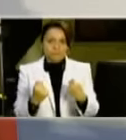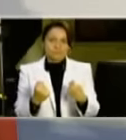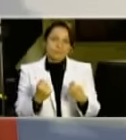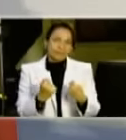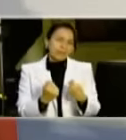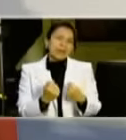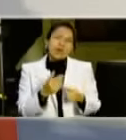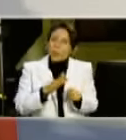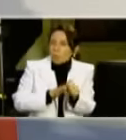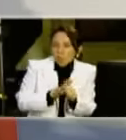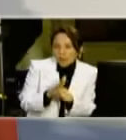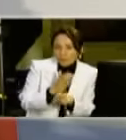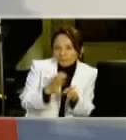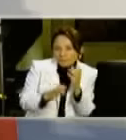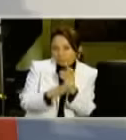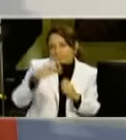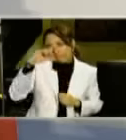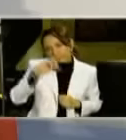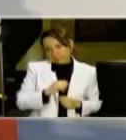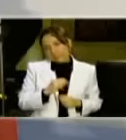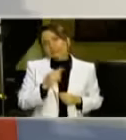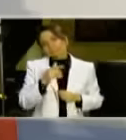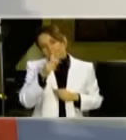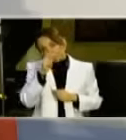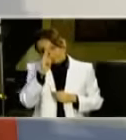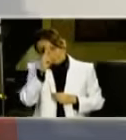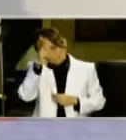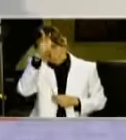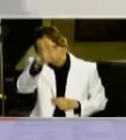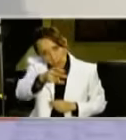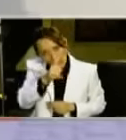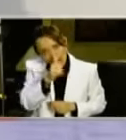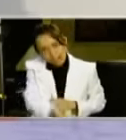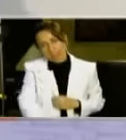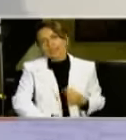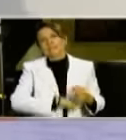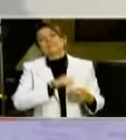violencia, la delincuencia, la criminalidad. Segundo, la desigualdad.